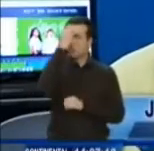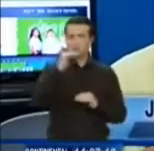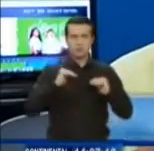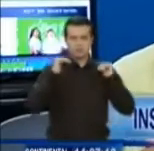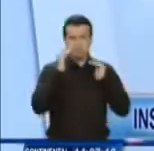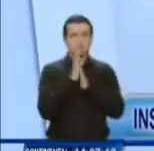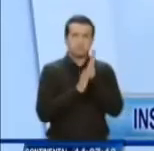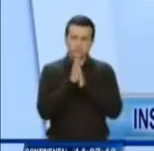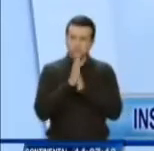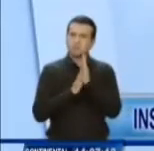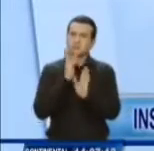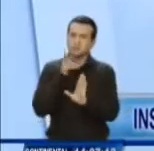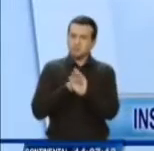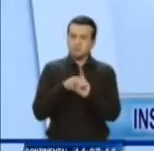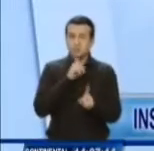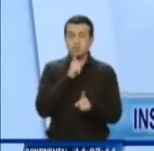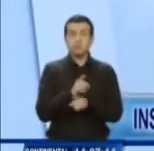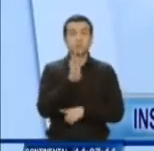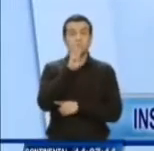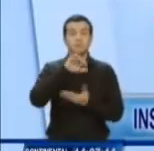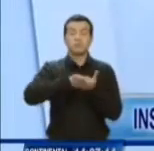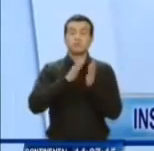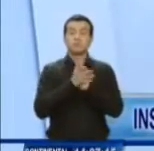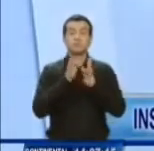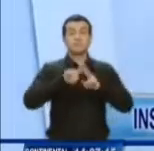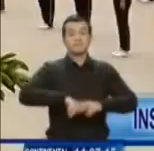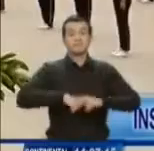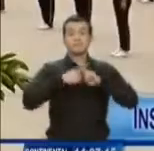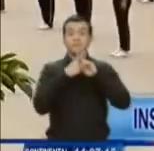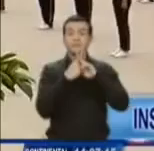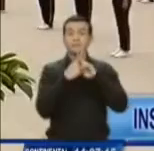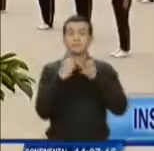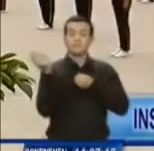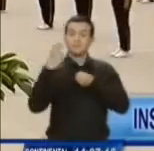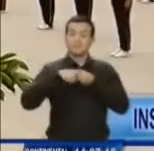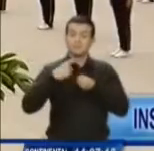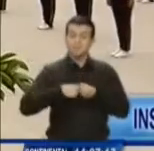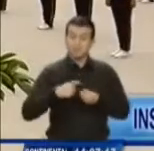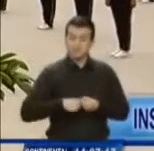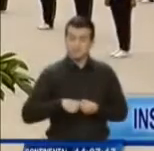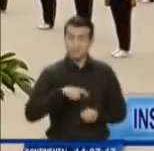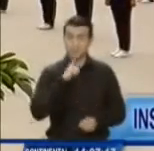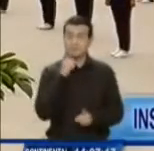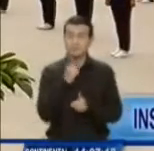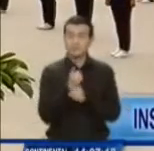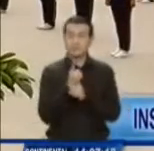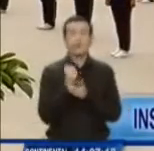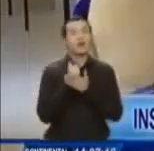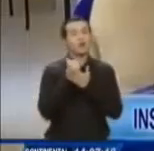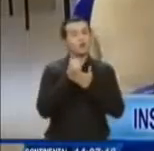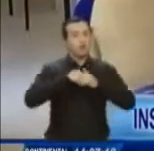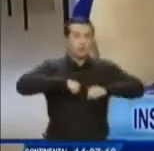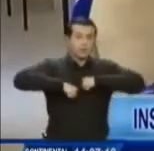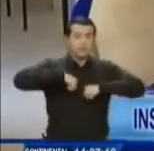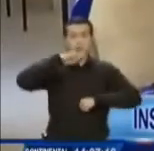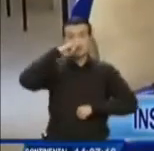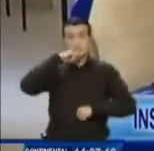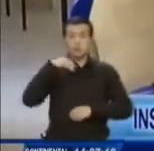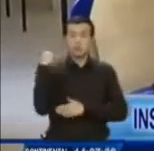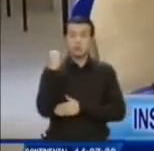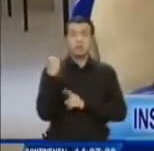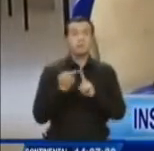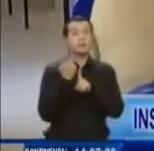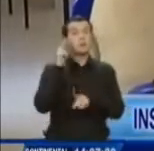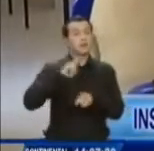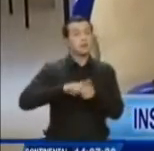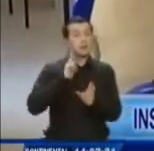aprovechar, lo vamos a utilizar. Y es que desde el 4 de noviembre se inició la fase de inscripción por autoservicio, que facilita el trámite para niños y jóvenes que ingresan